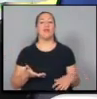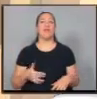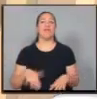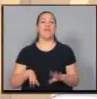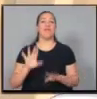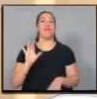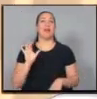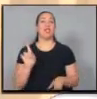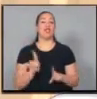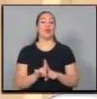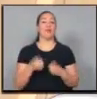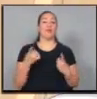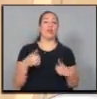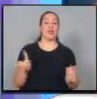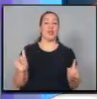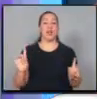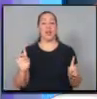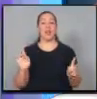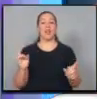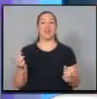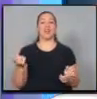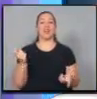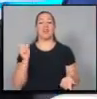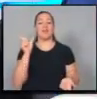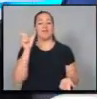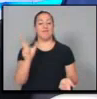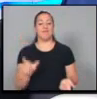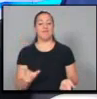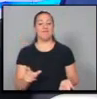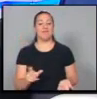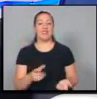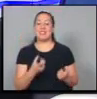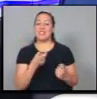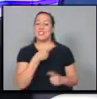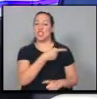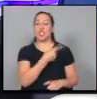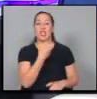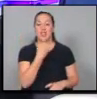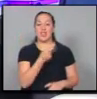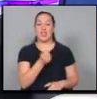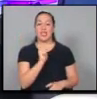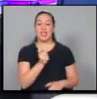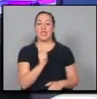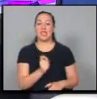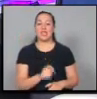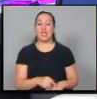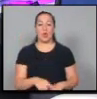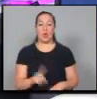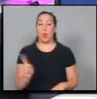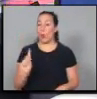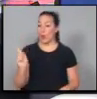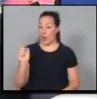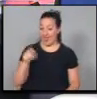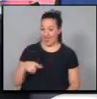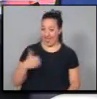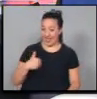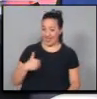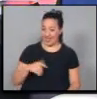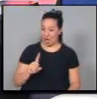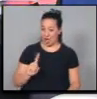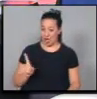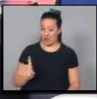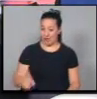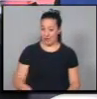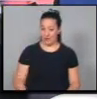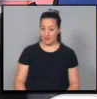sofisticado, extraño? ¿Cuál? Alejo, necesito que Alejo diga quién sería el más sofisticado. No es argentino, de los invitados. No. ¿Quién